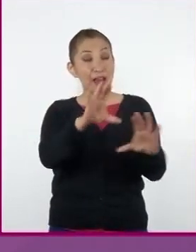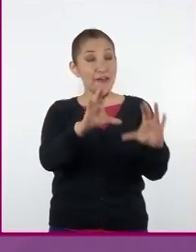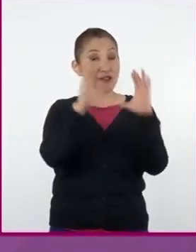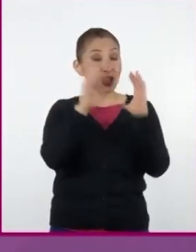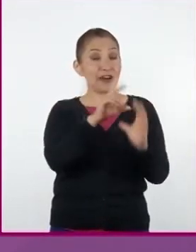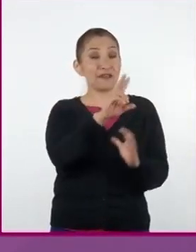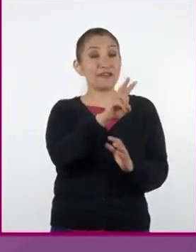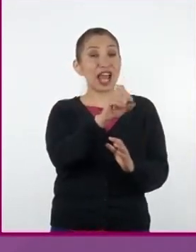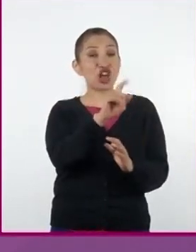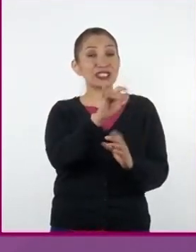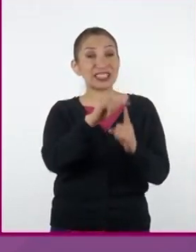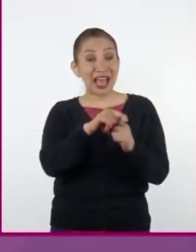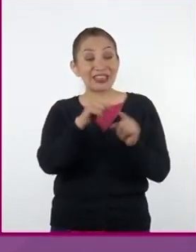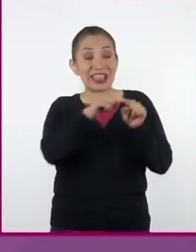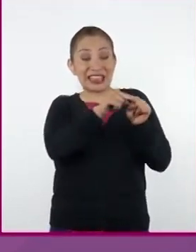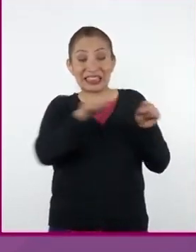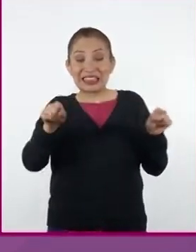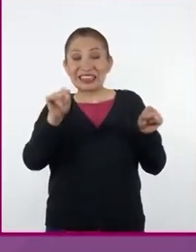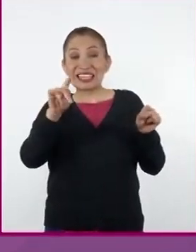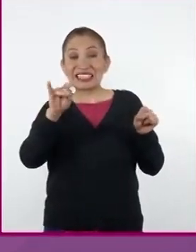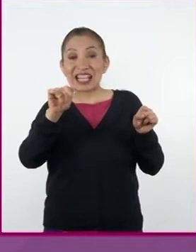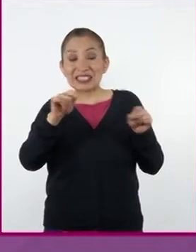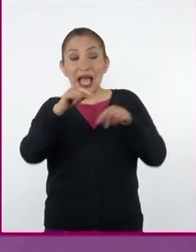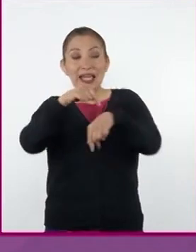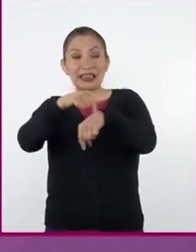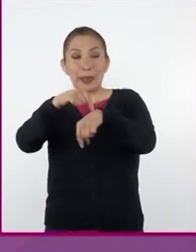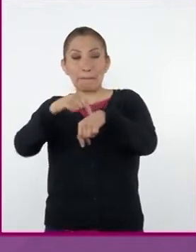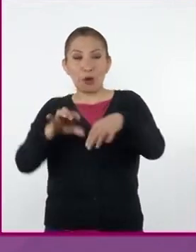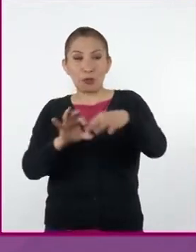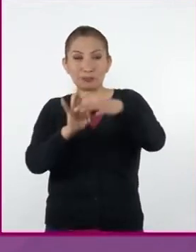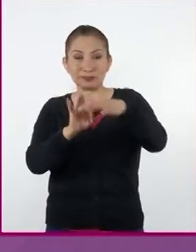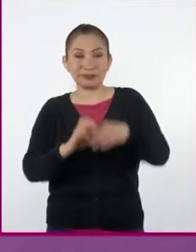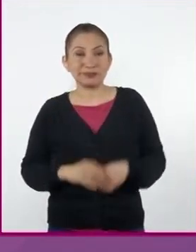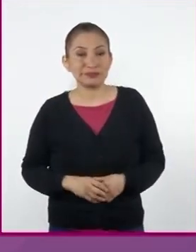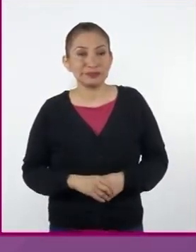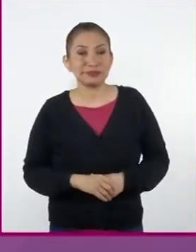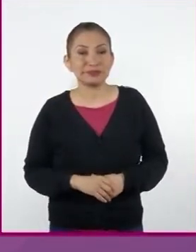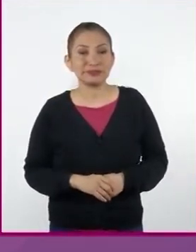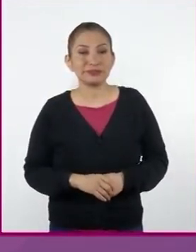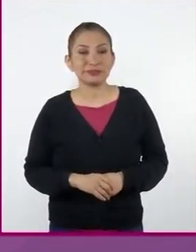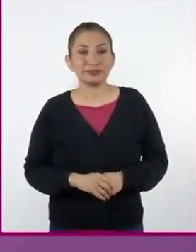velocidad, la distancia y el tiempo.